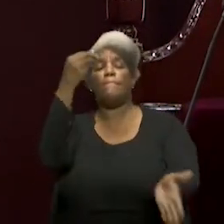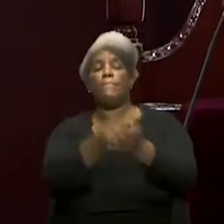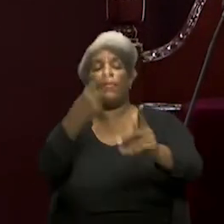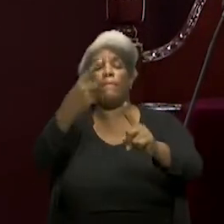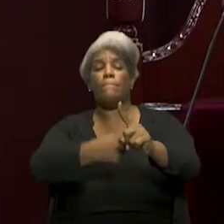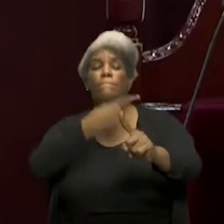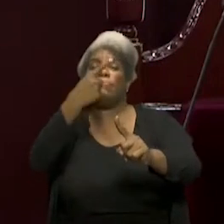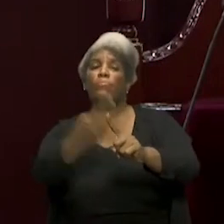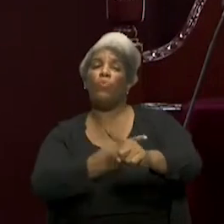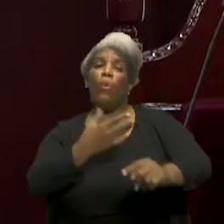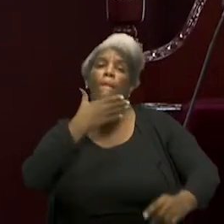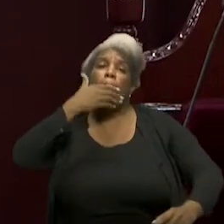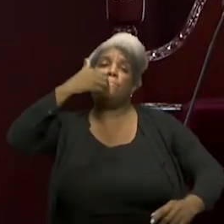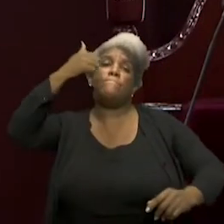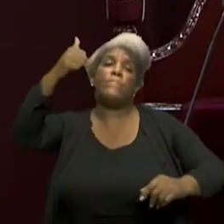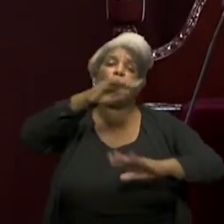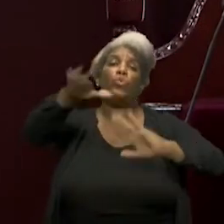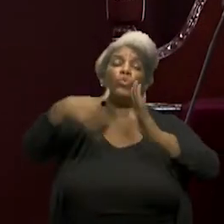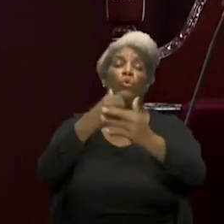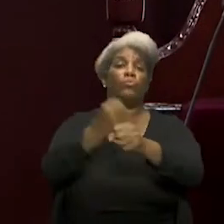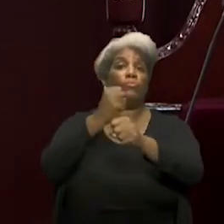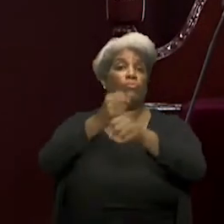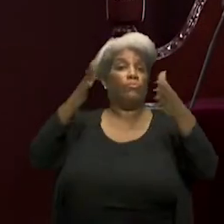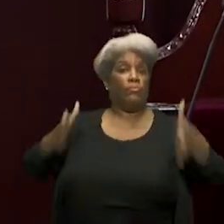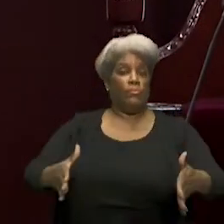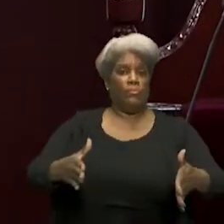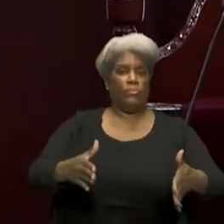los trabajadores. Y a pesar de las